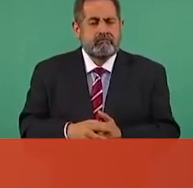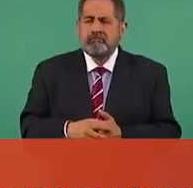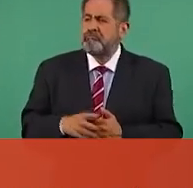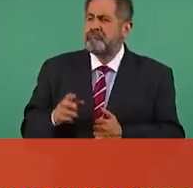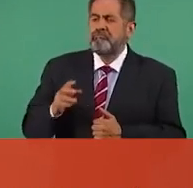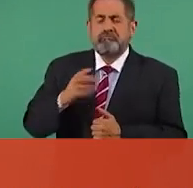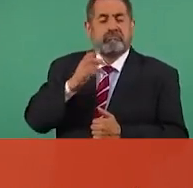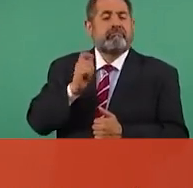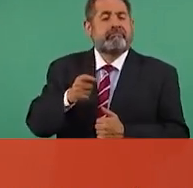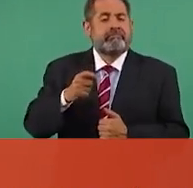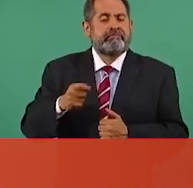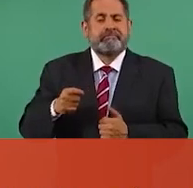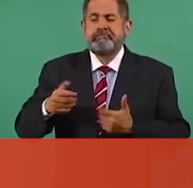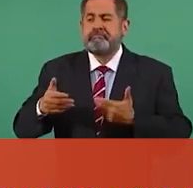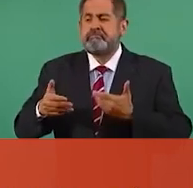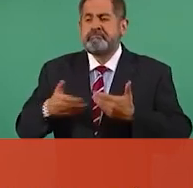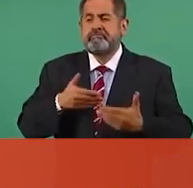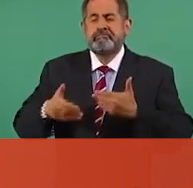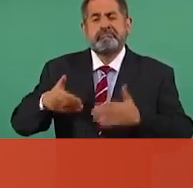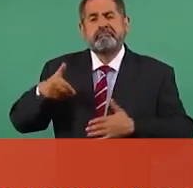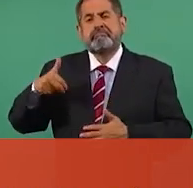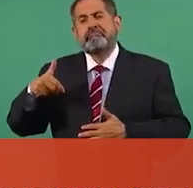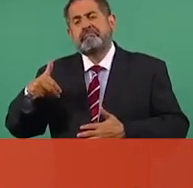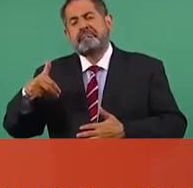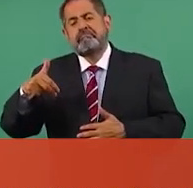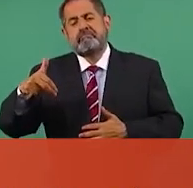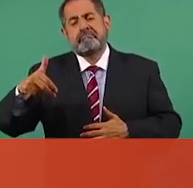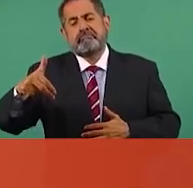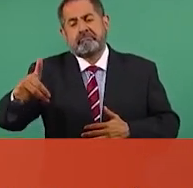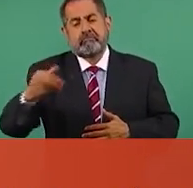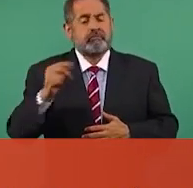caminar un kilómetro